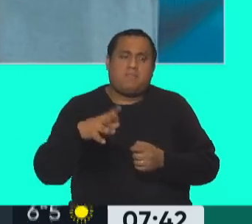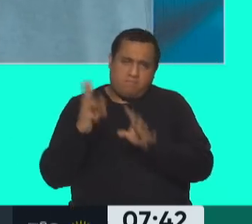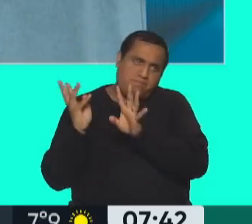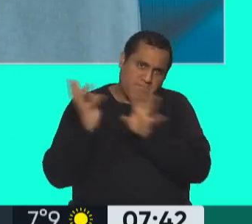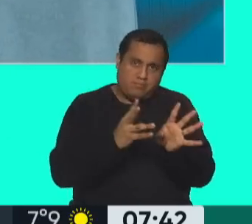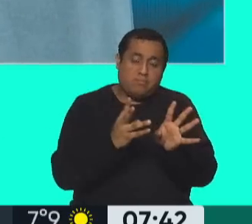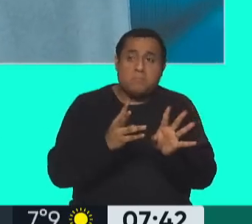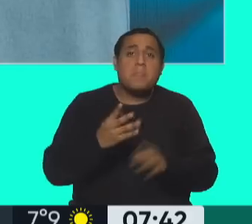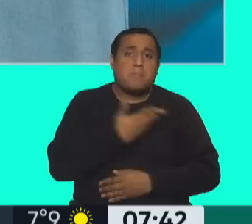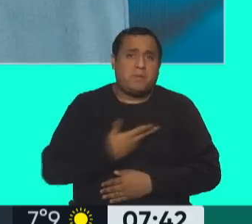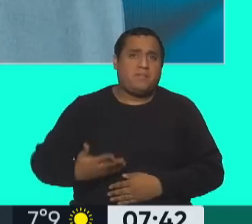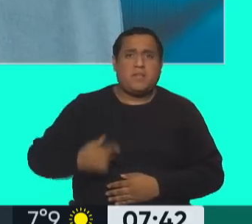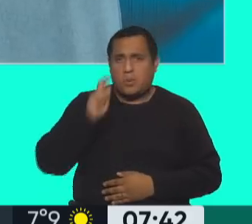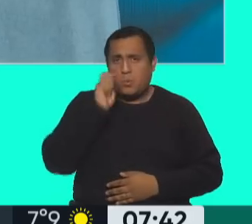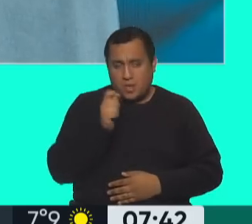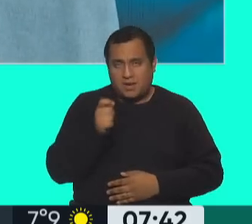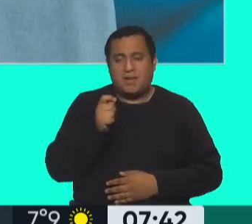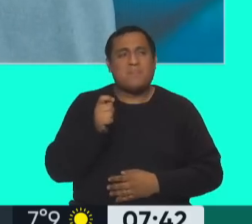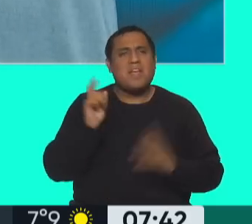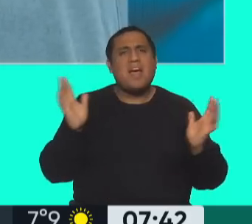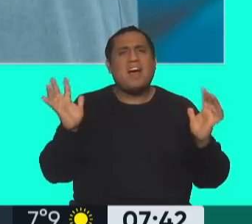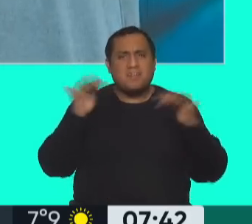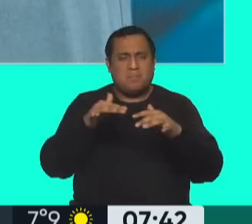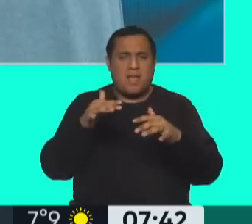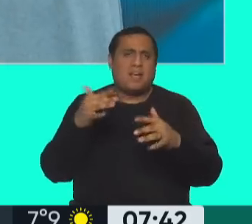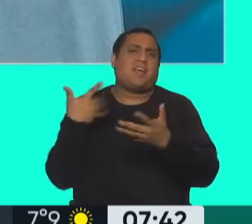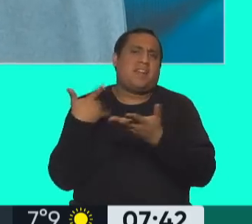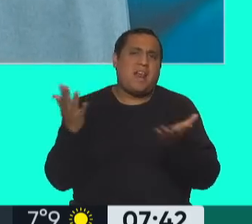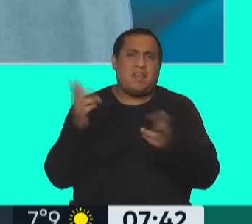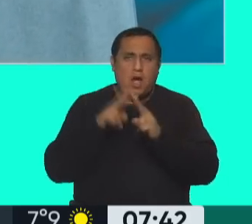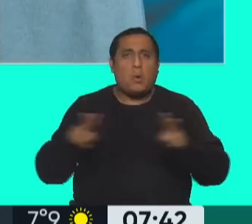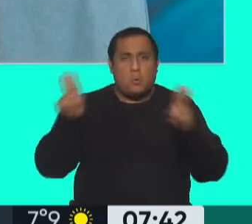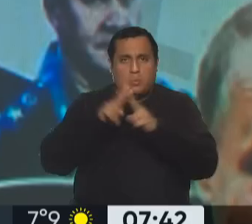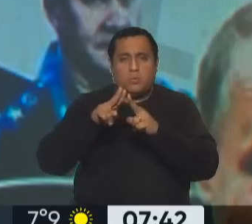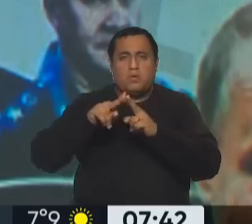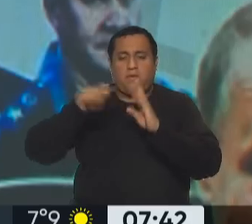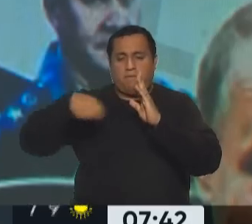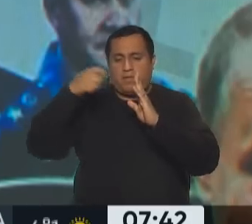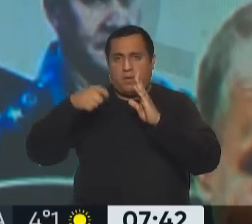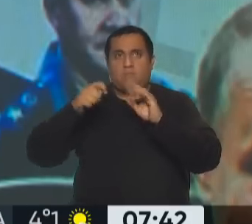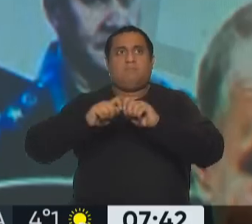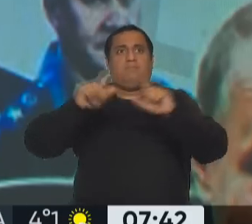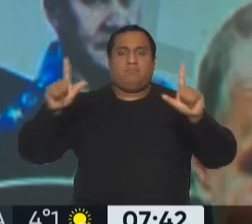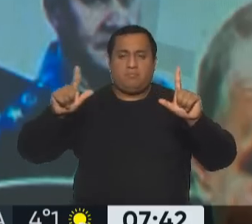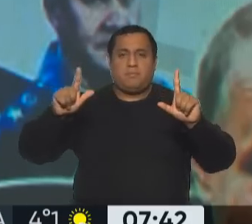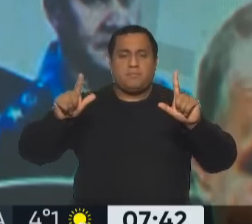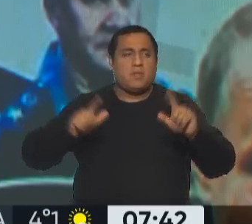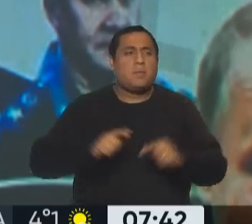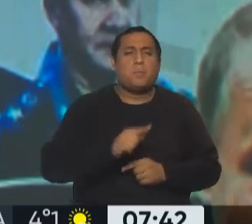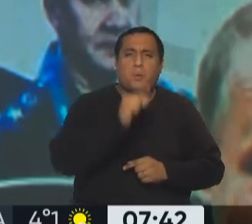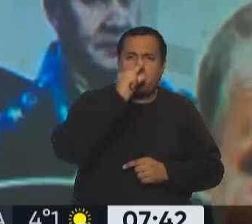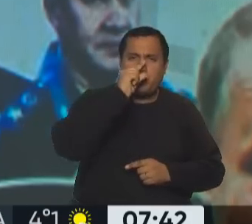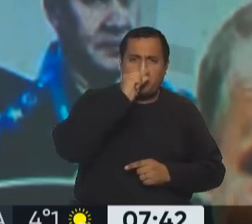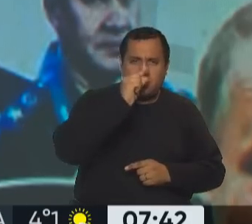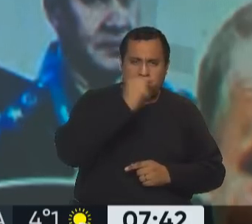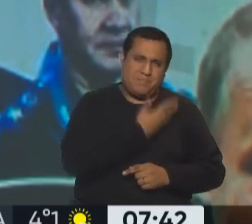plantea Zelensky, que lo dijo en la Asamblea General de la ONU en un video grabado. Ahora, Ale, ¿no esperaba Putin que esta decisión de sacar a los reservistas